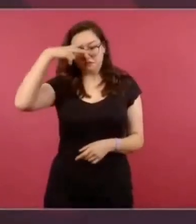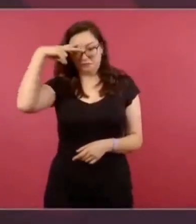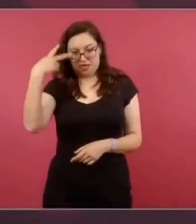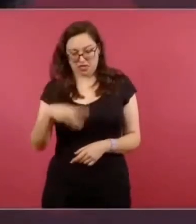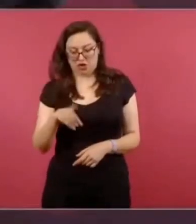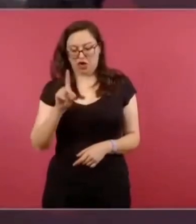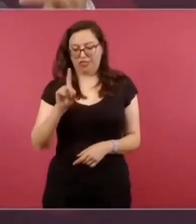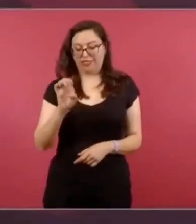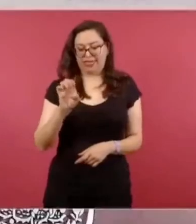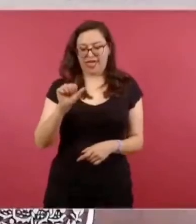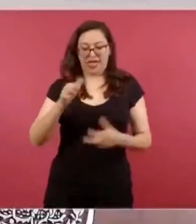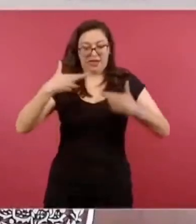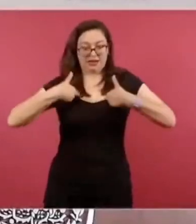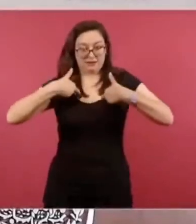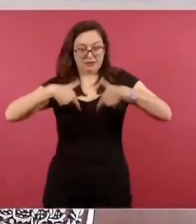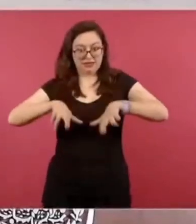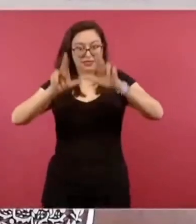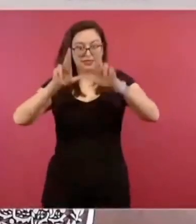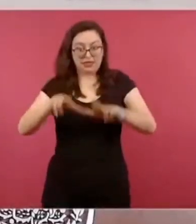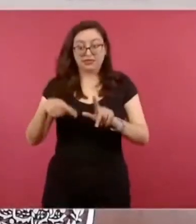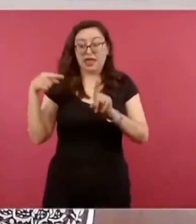con narcotraficantes.